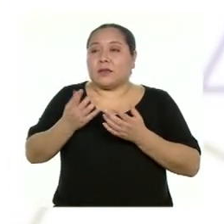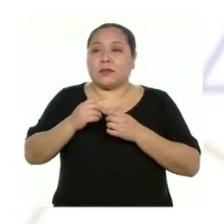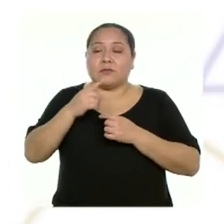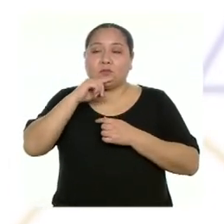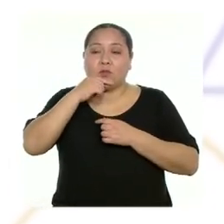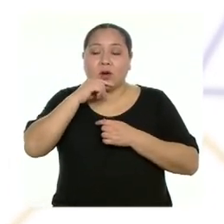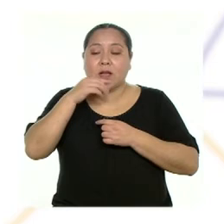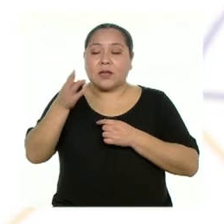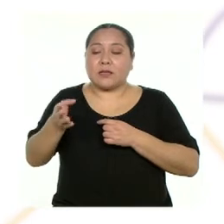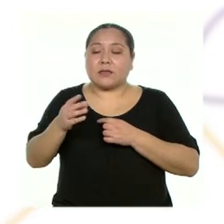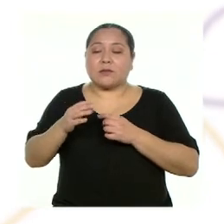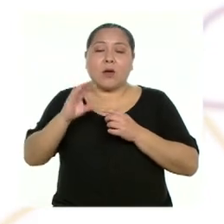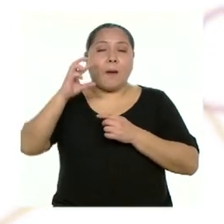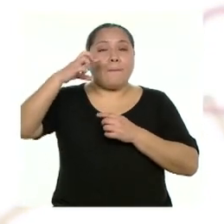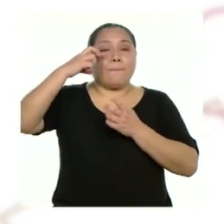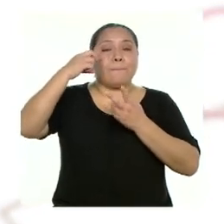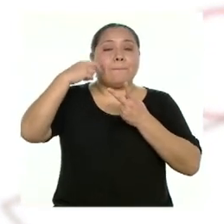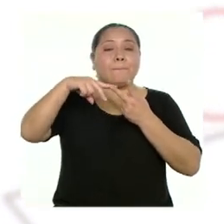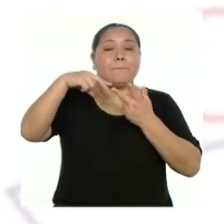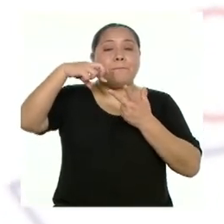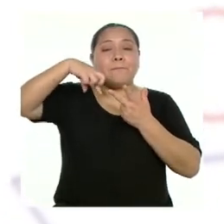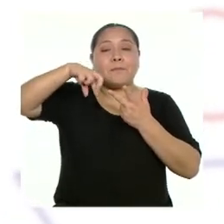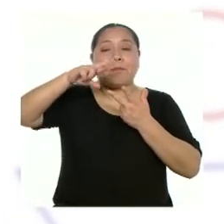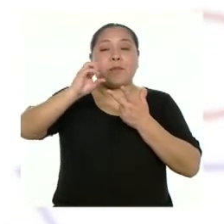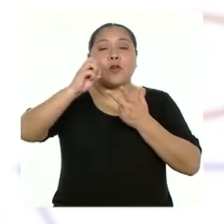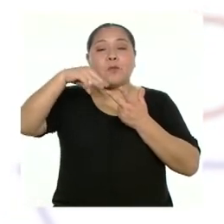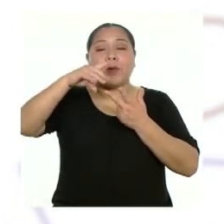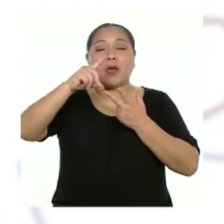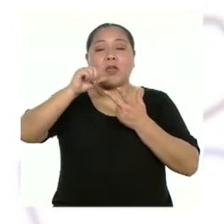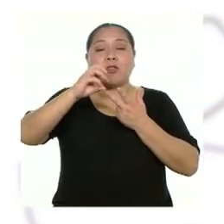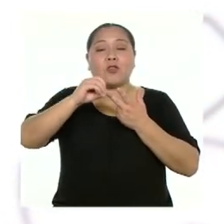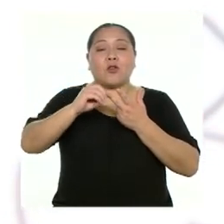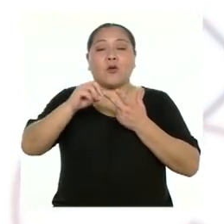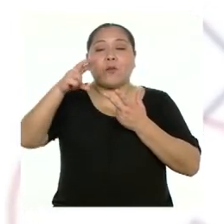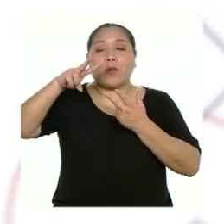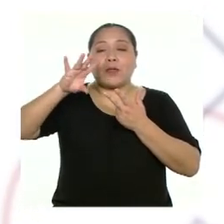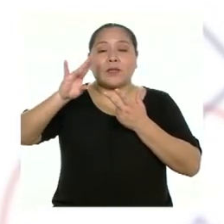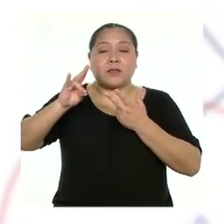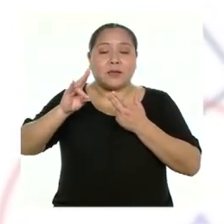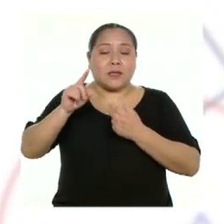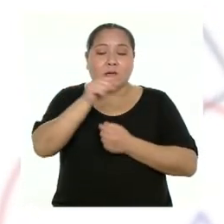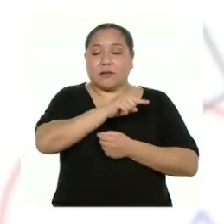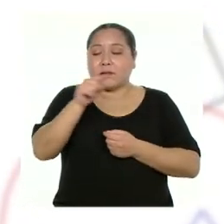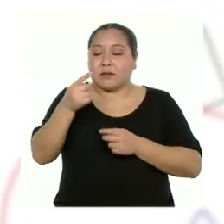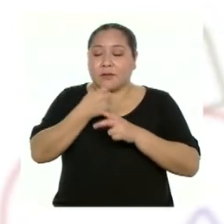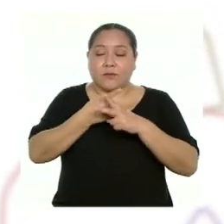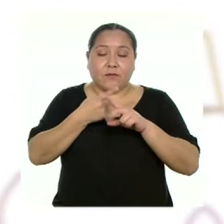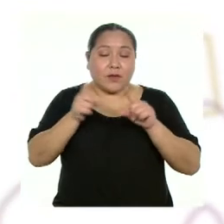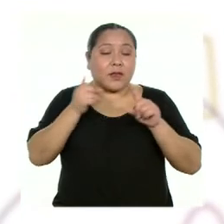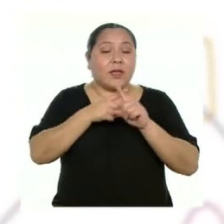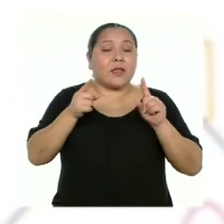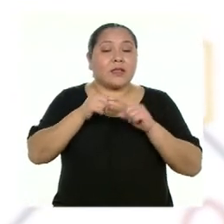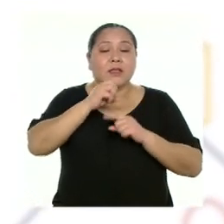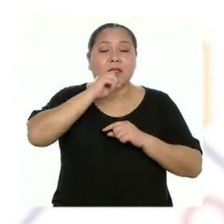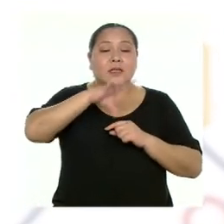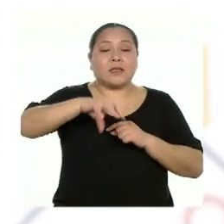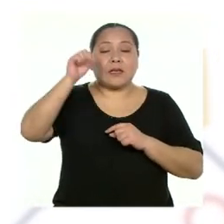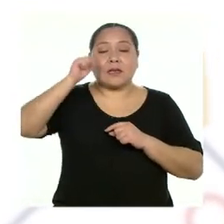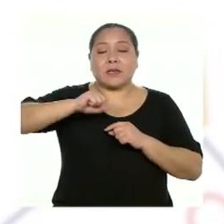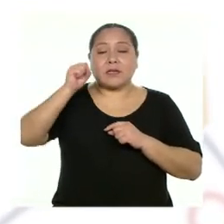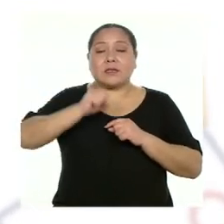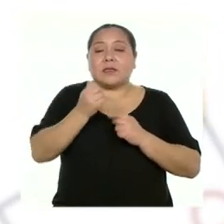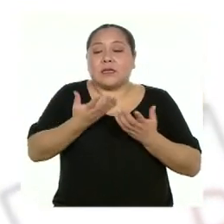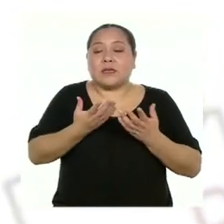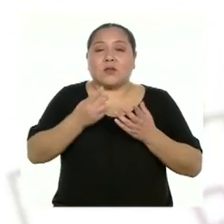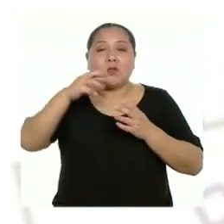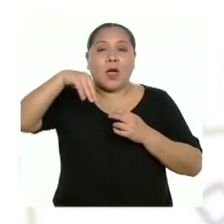tenía 27. A pesar de que ambos tenían una edad promedio distintas, coincidían en tener una moda de 16